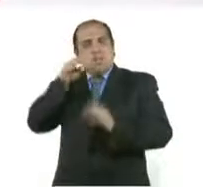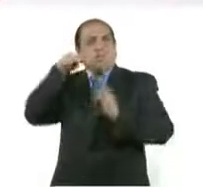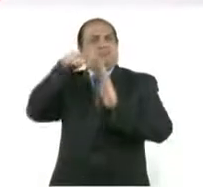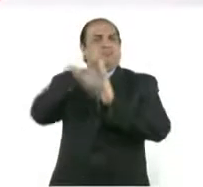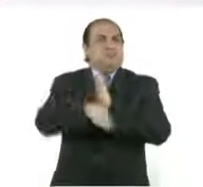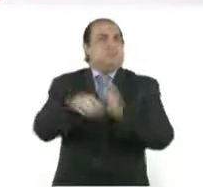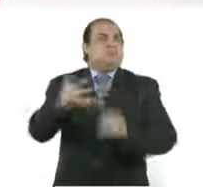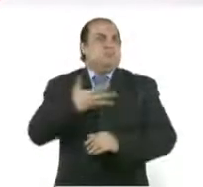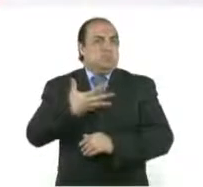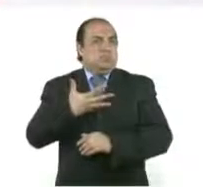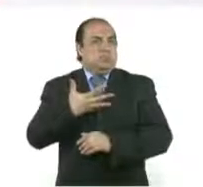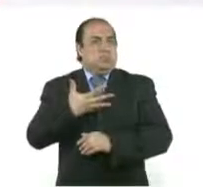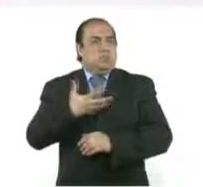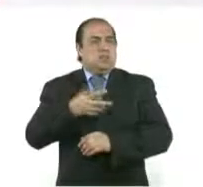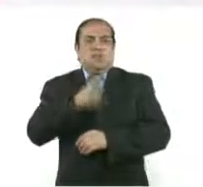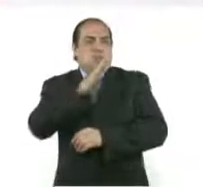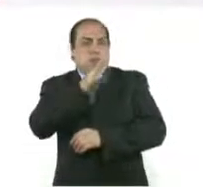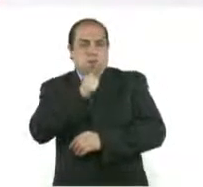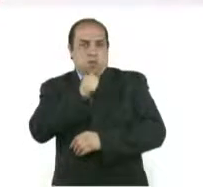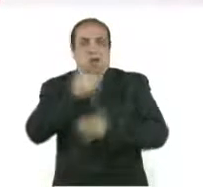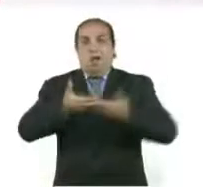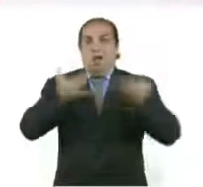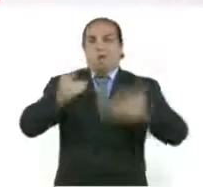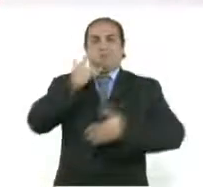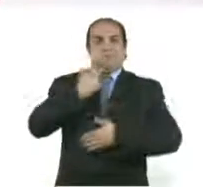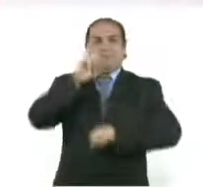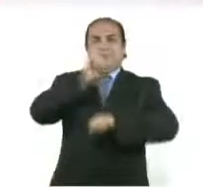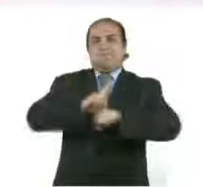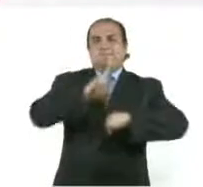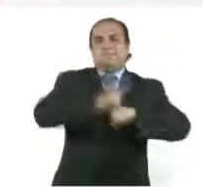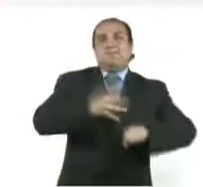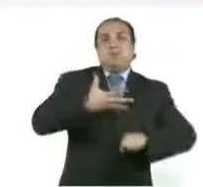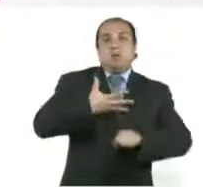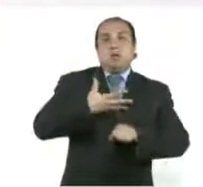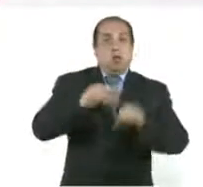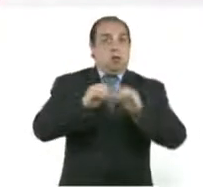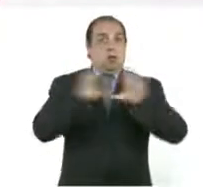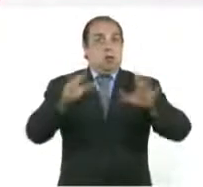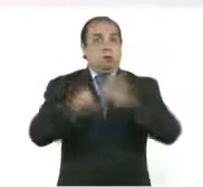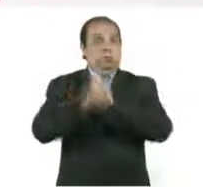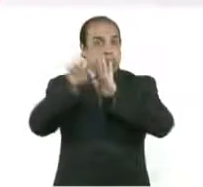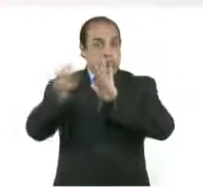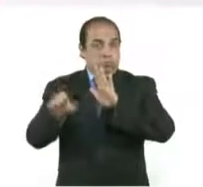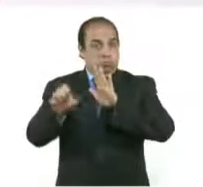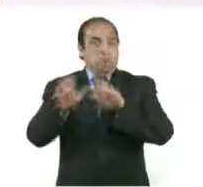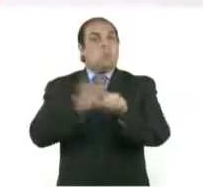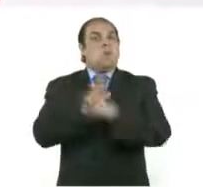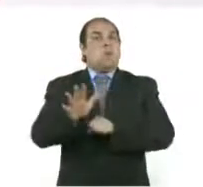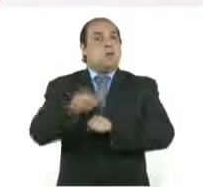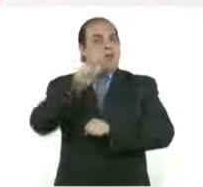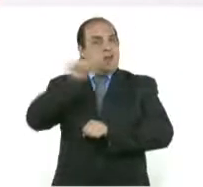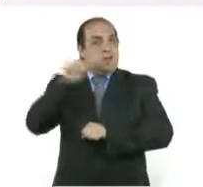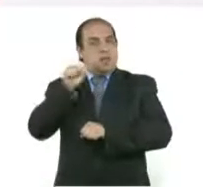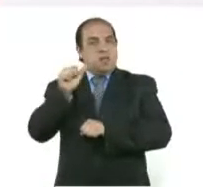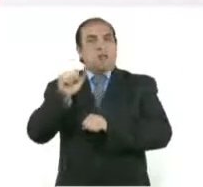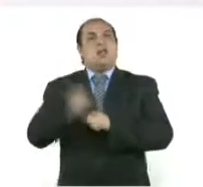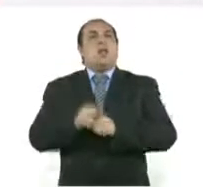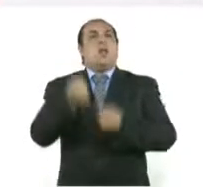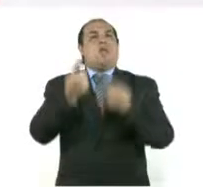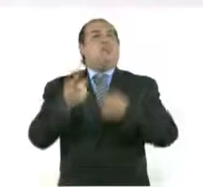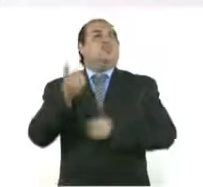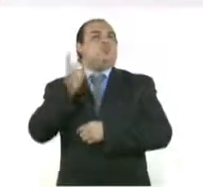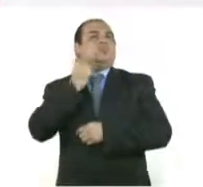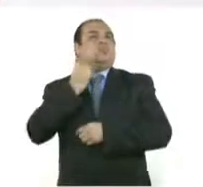lucha se sigue llevando día a día. El claro ejemplo fue el día de ayer, cuando algunos diputados del PAN, del PRI, del PRD y